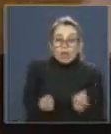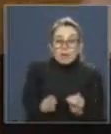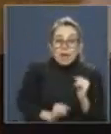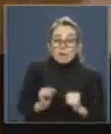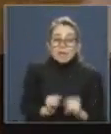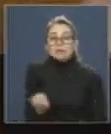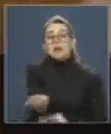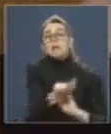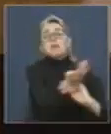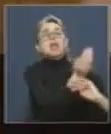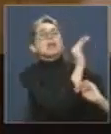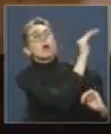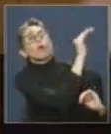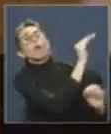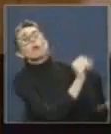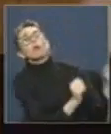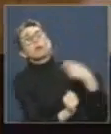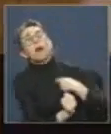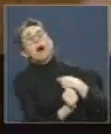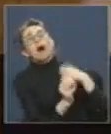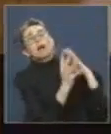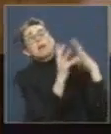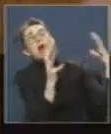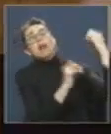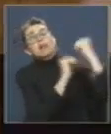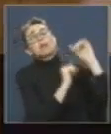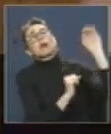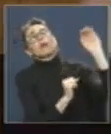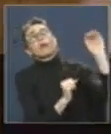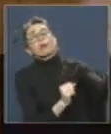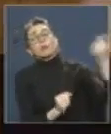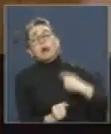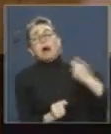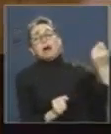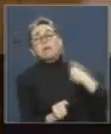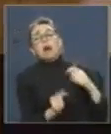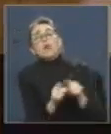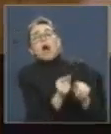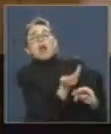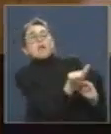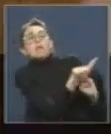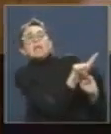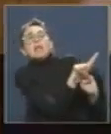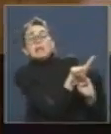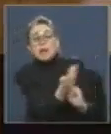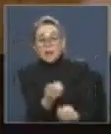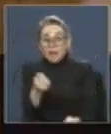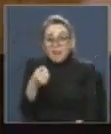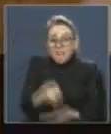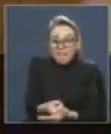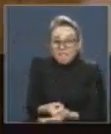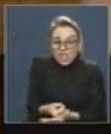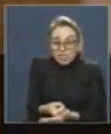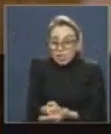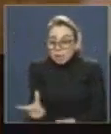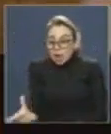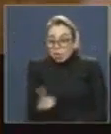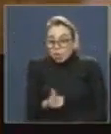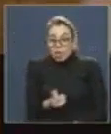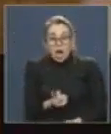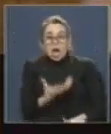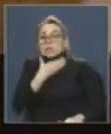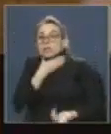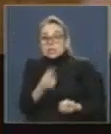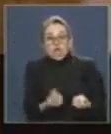mendigando a las grandes empresas para que les paguen lo que les corresponde llegando a fin de mes angustiado por